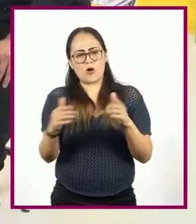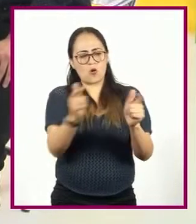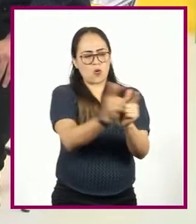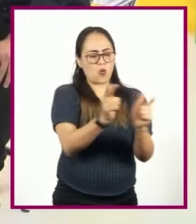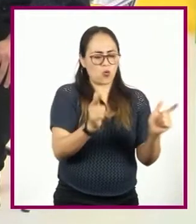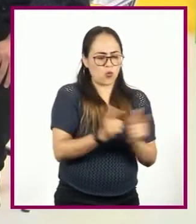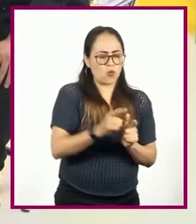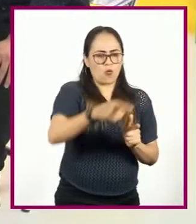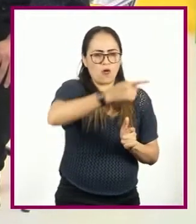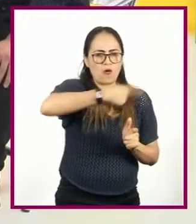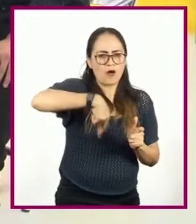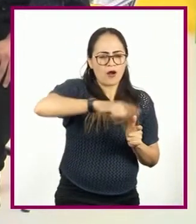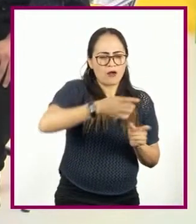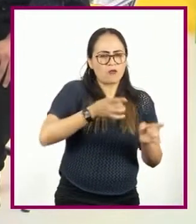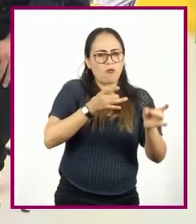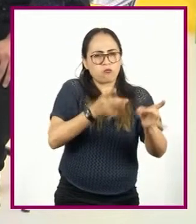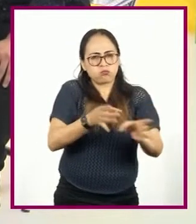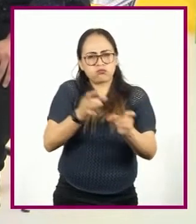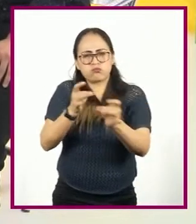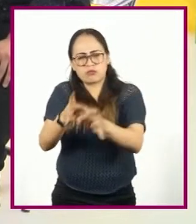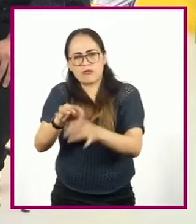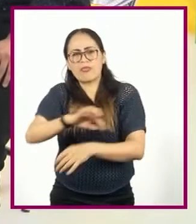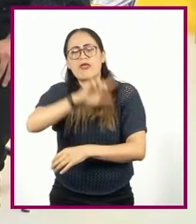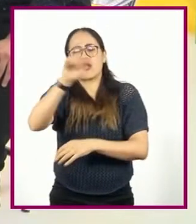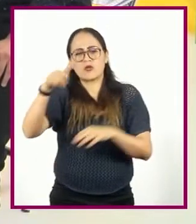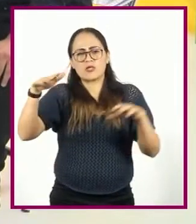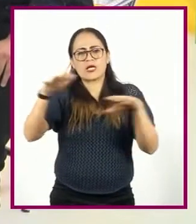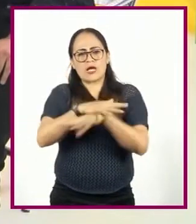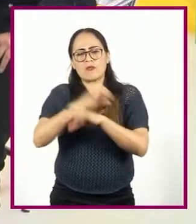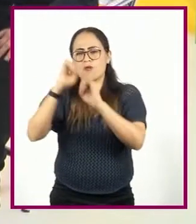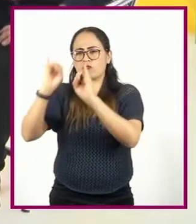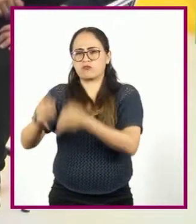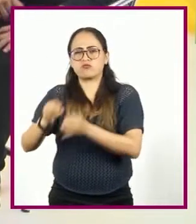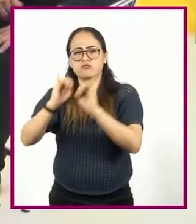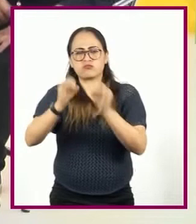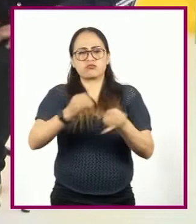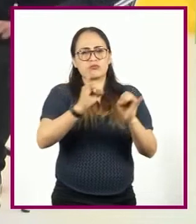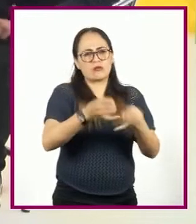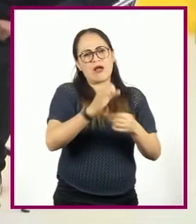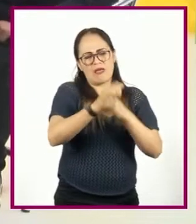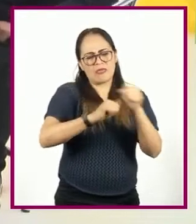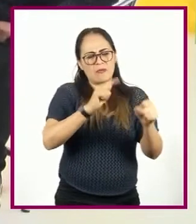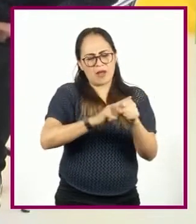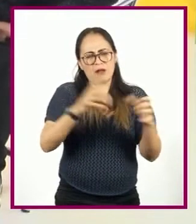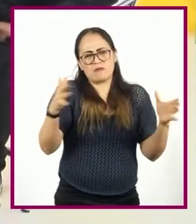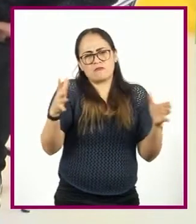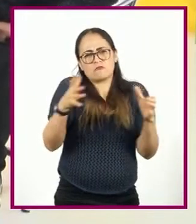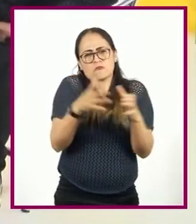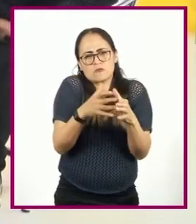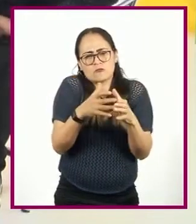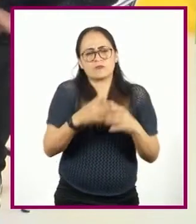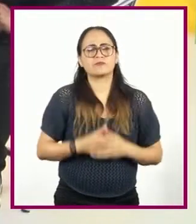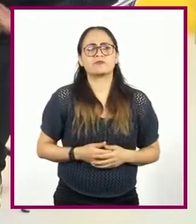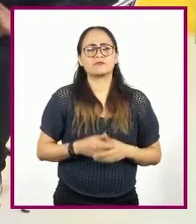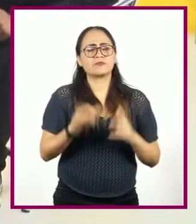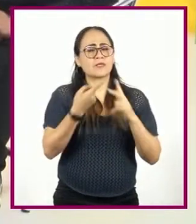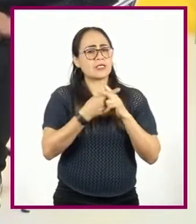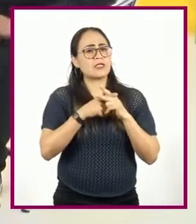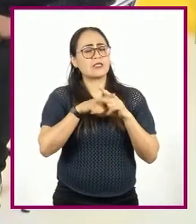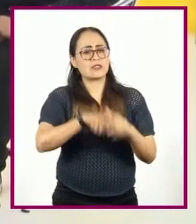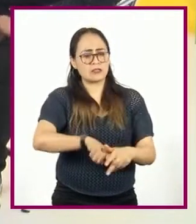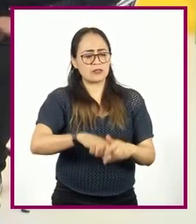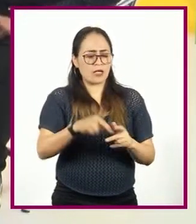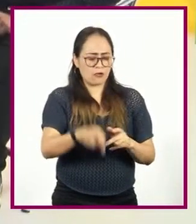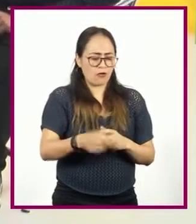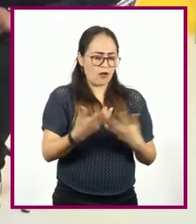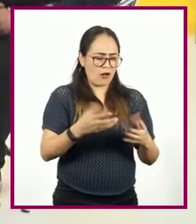grupos dio paso a la cacería individual de presas de menor tamaño. Se inició la domesticación de